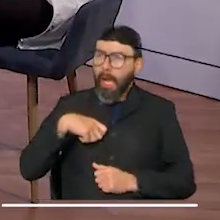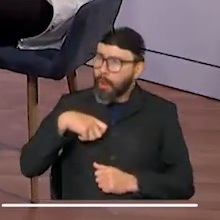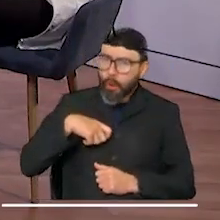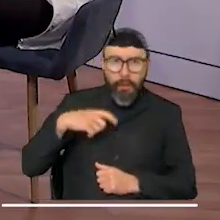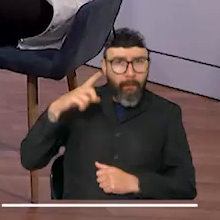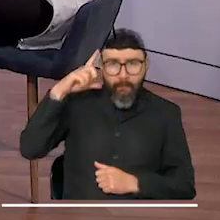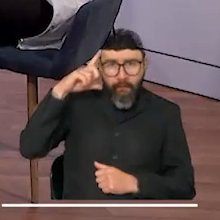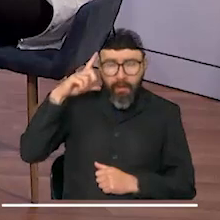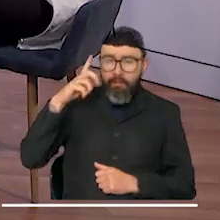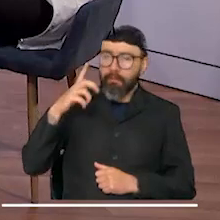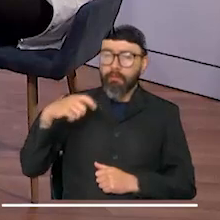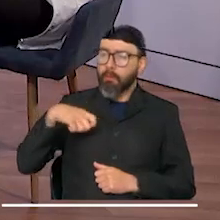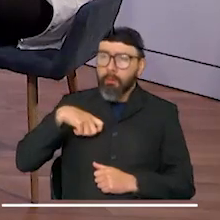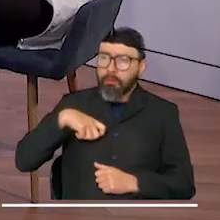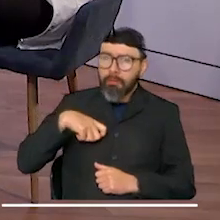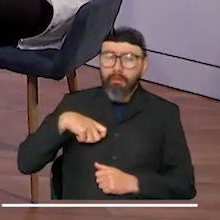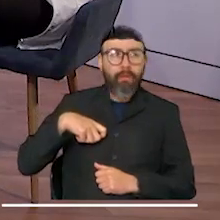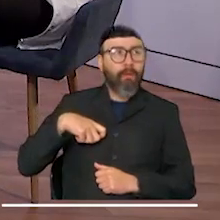soy poquito